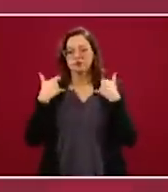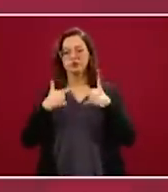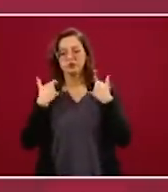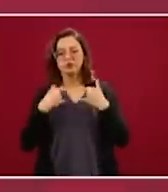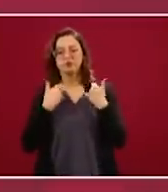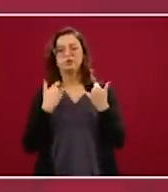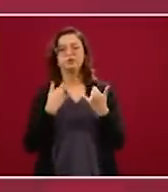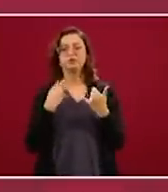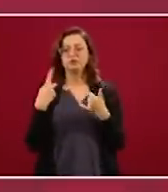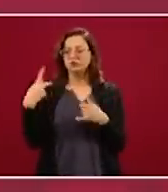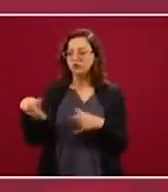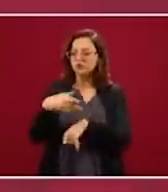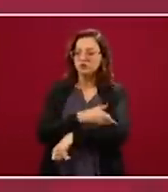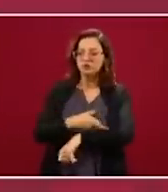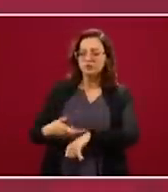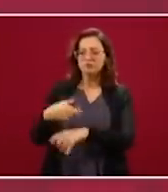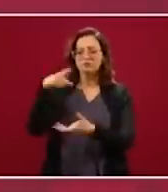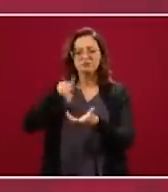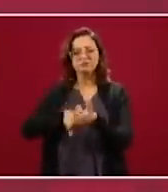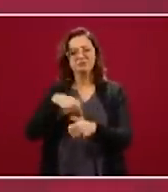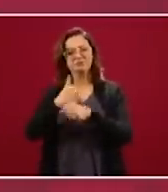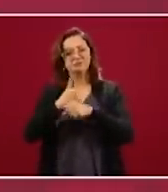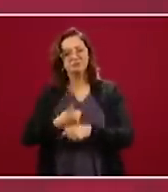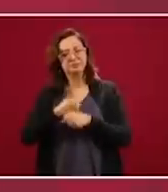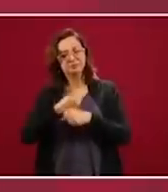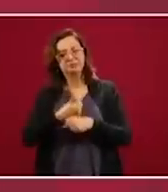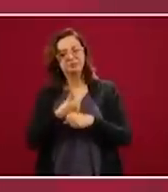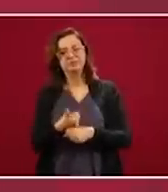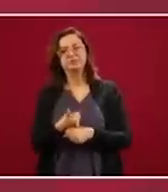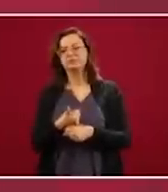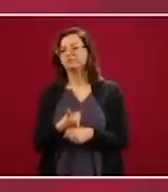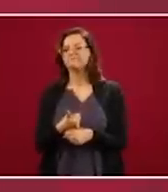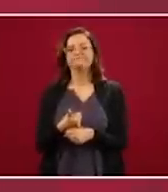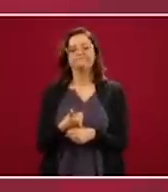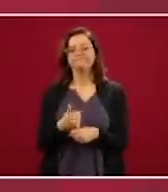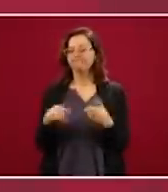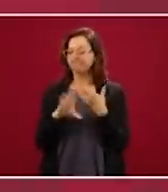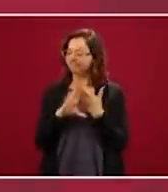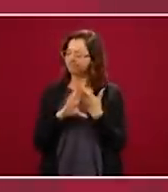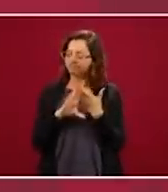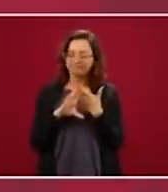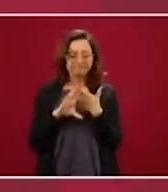familias, y tenemos que contrarrestar